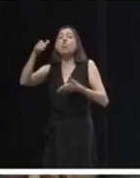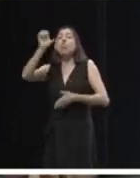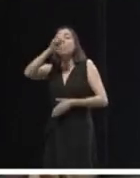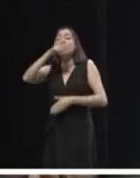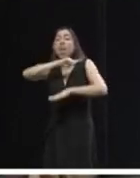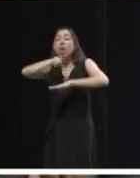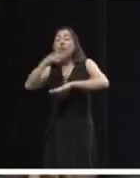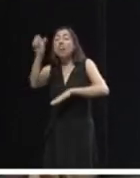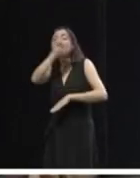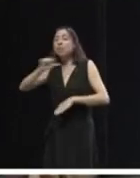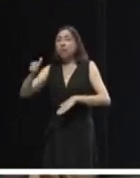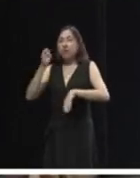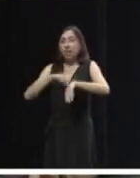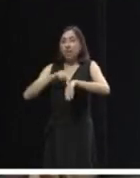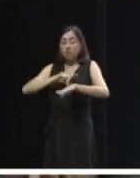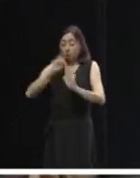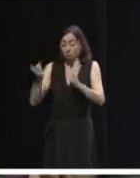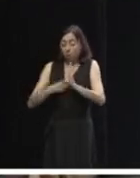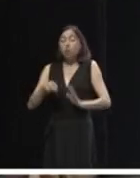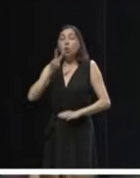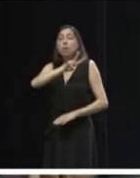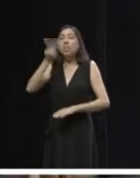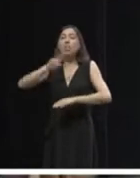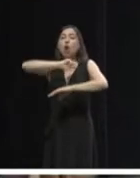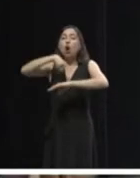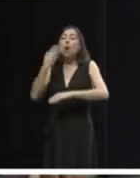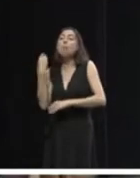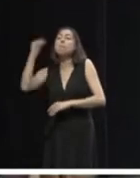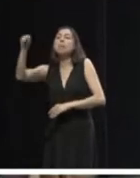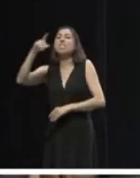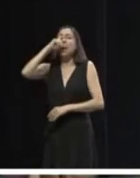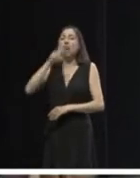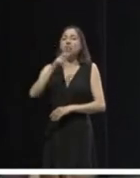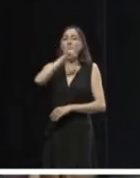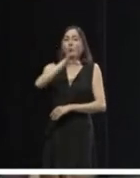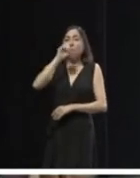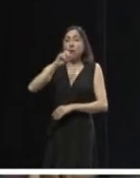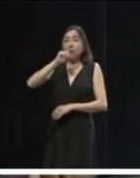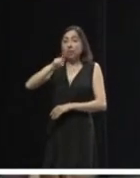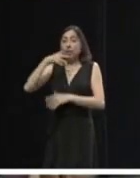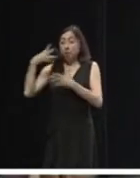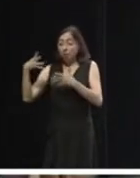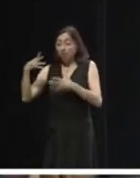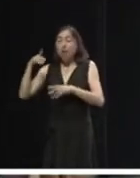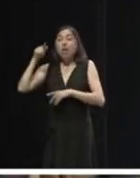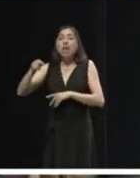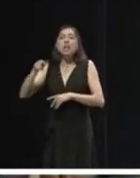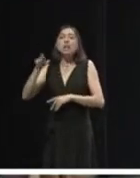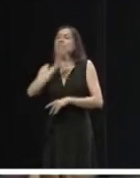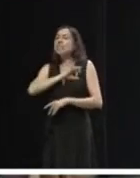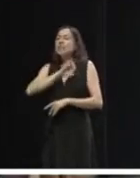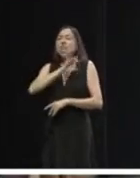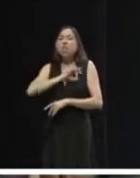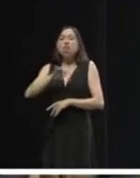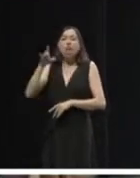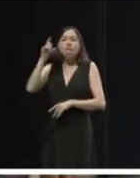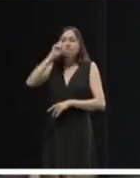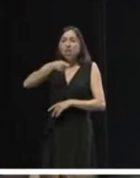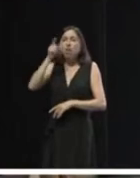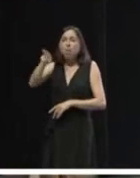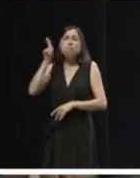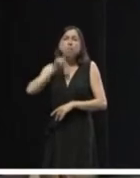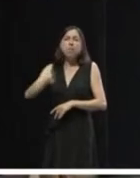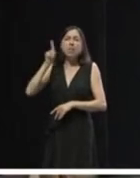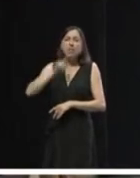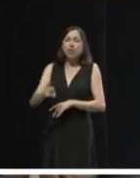tiempo completo, 22 horas más que en el año 2019. Señor Feijóo, está mintiendo. Llevan repitiendo